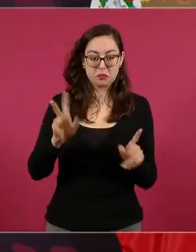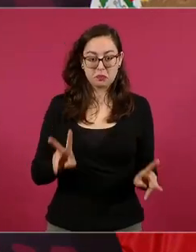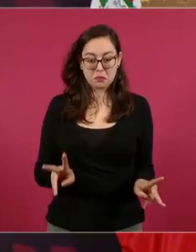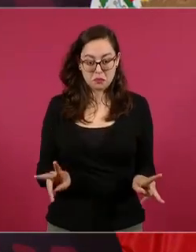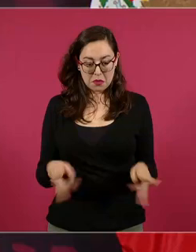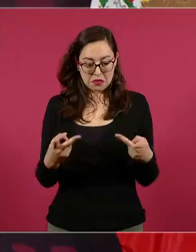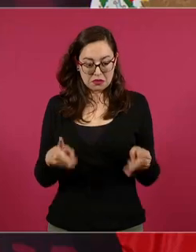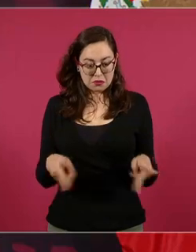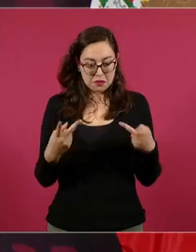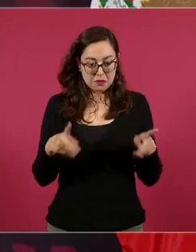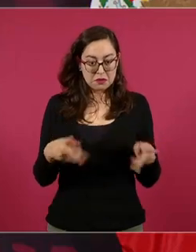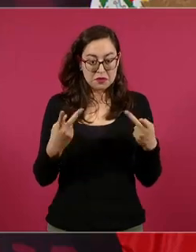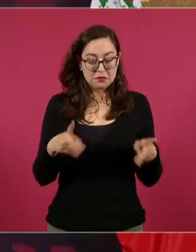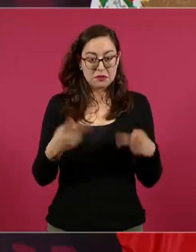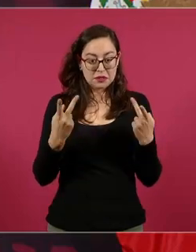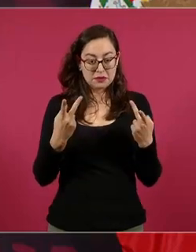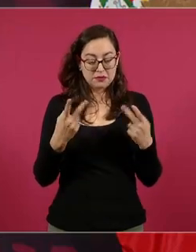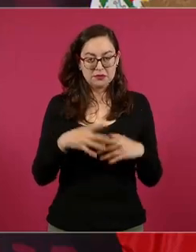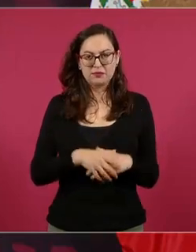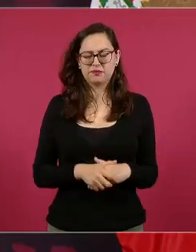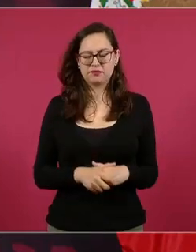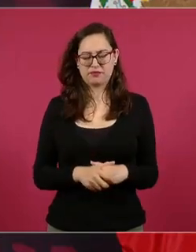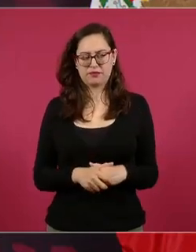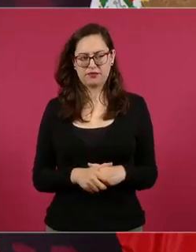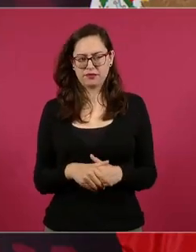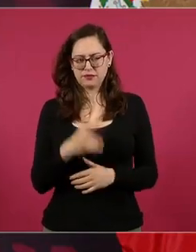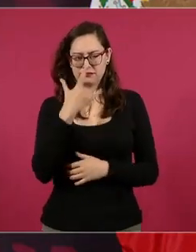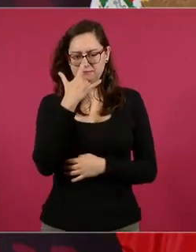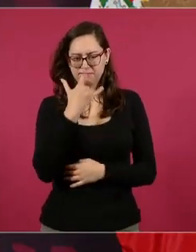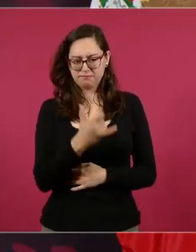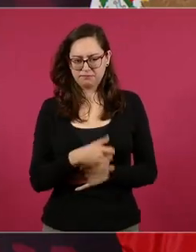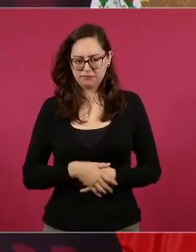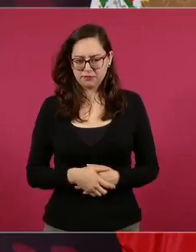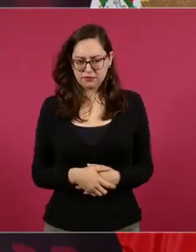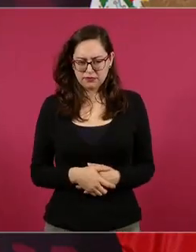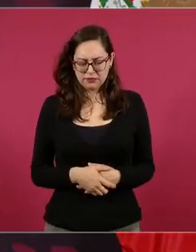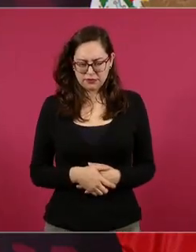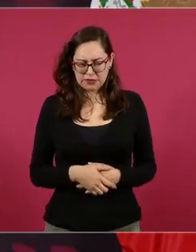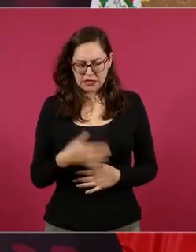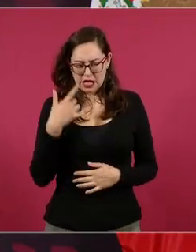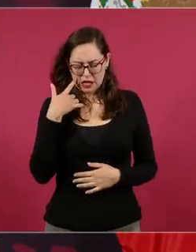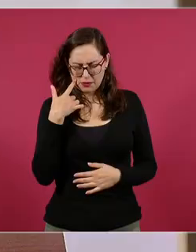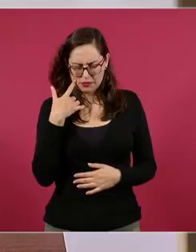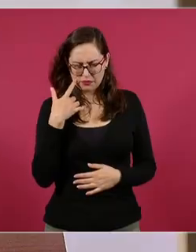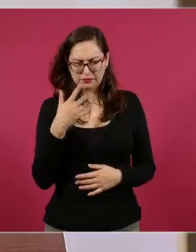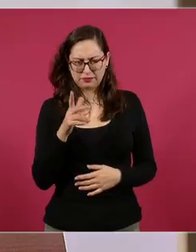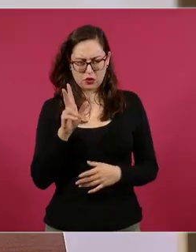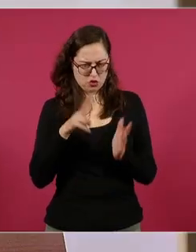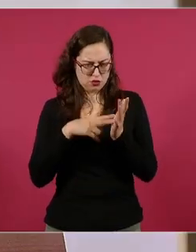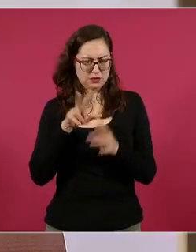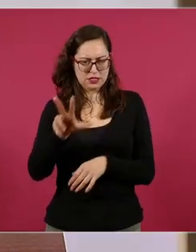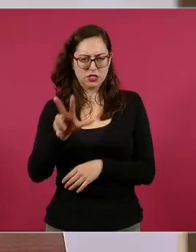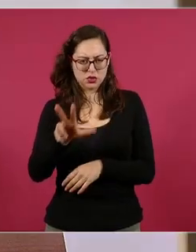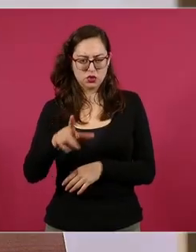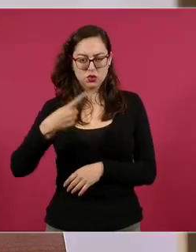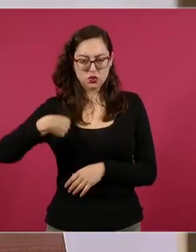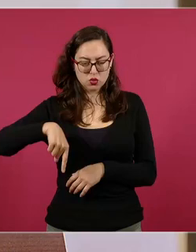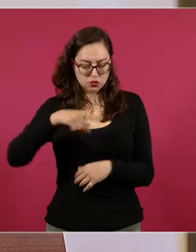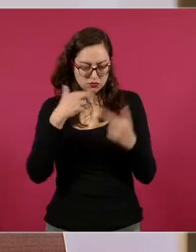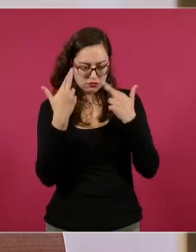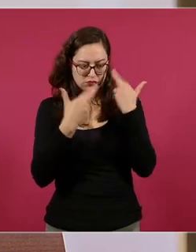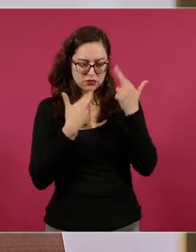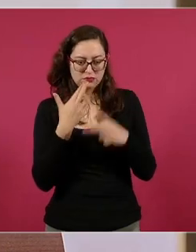Salieron todos los que estaban cuando llegamos y revisamos la fórmula y nos fue